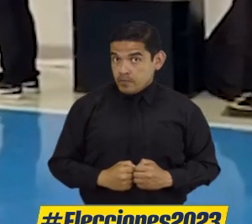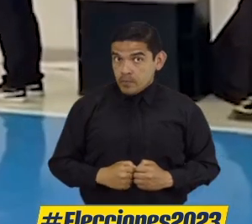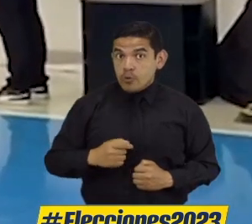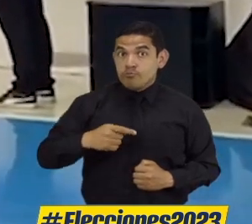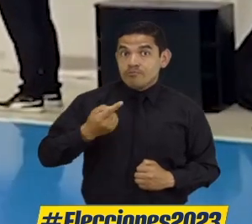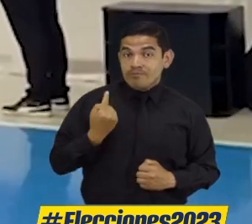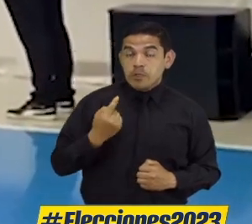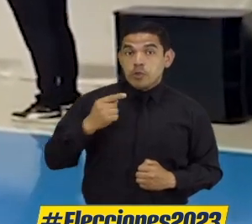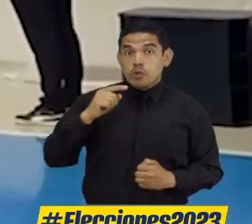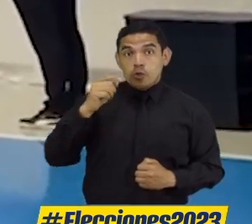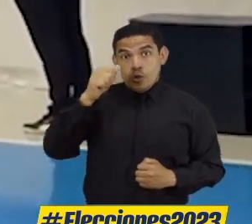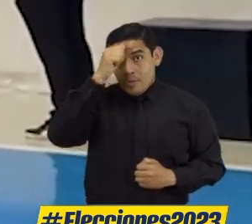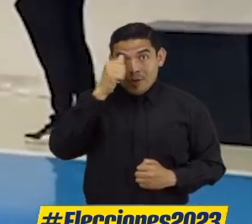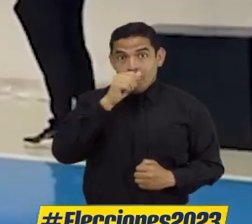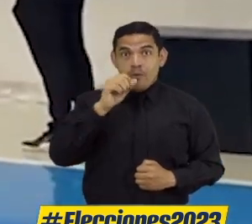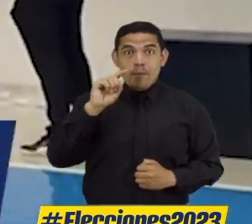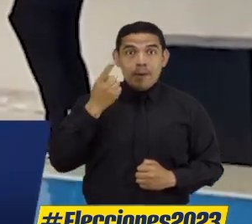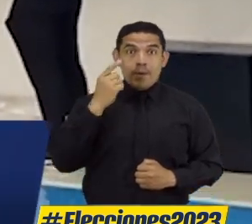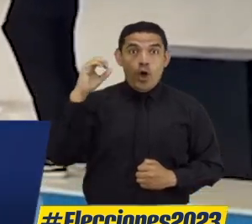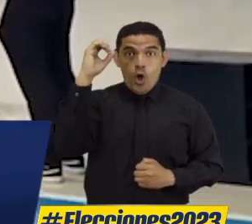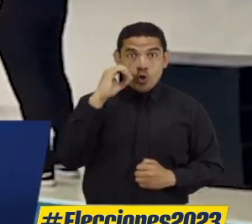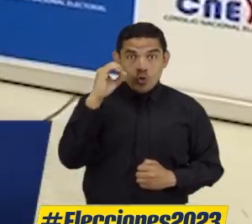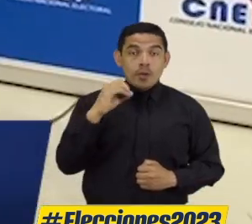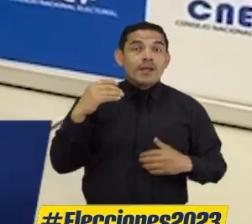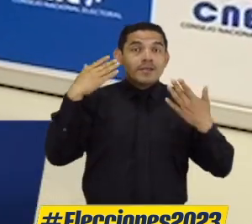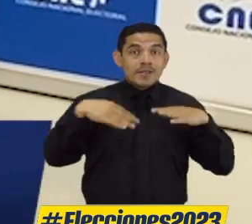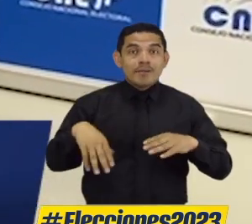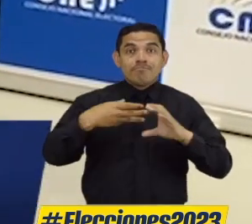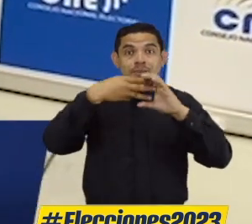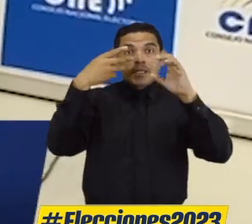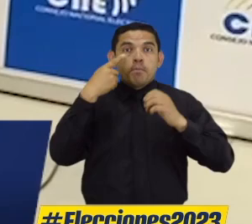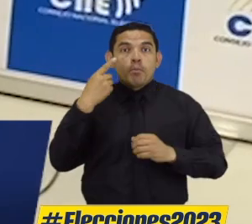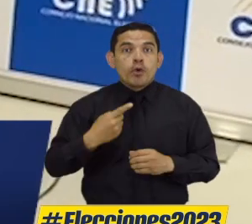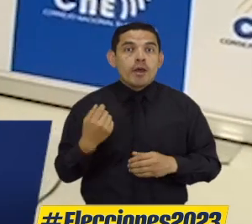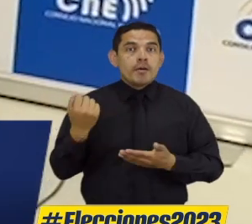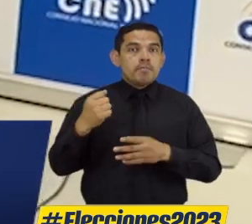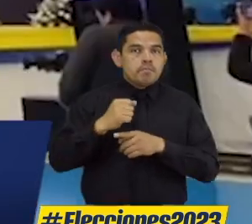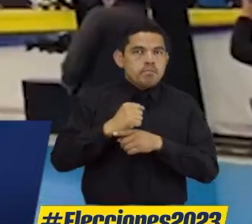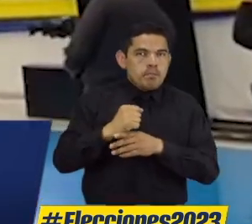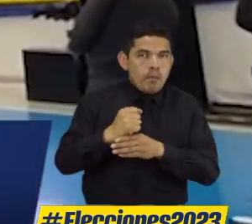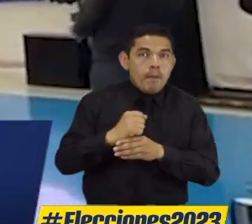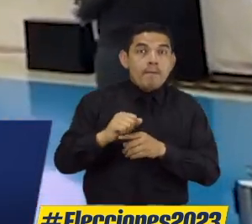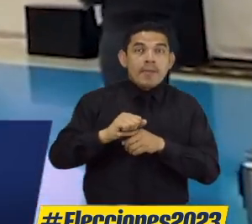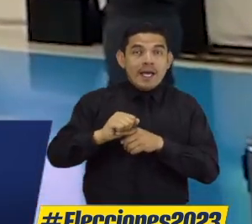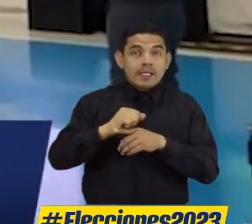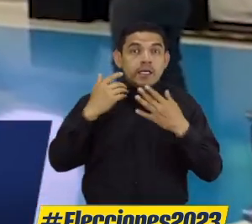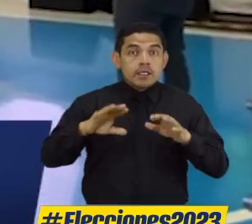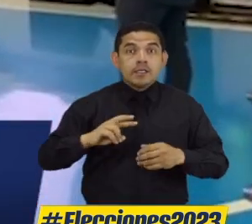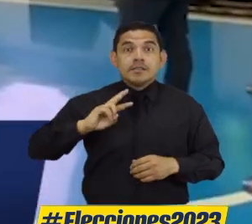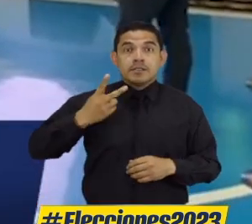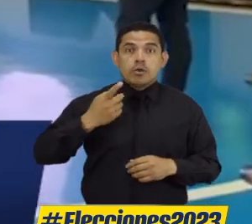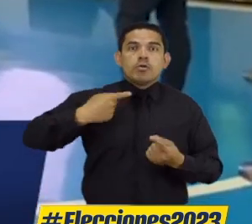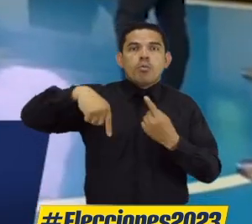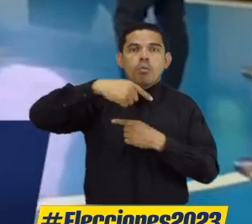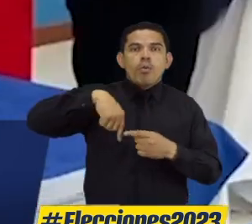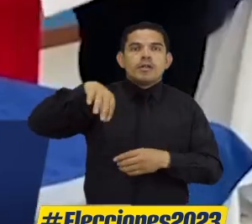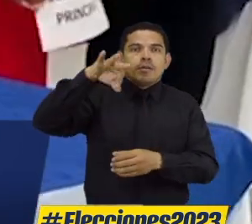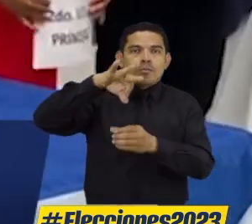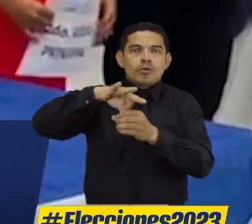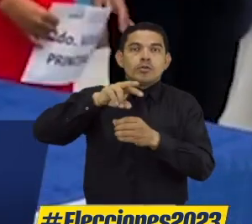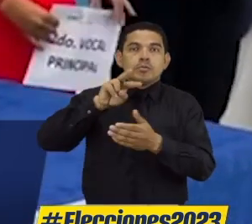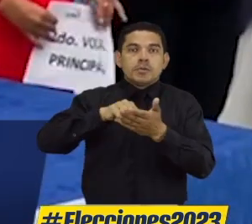Este domingo 1 de octubre, el Consejo Nacional Electoral realizó el simulacro nacional de segunda vuelta de las elecciones